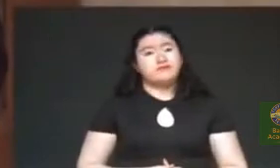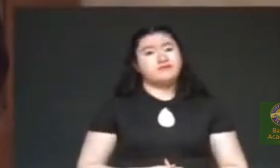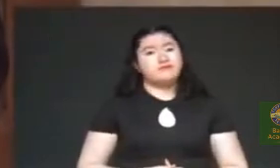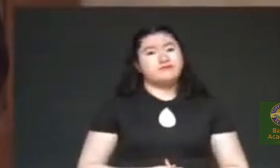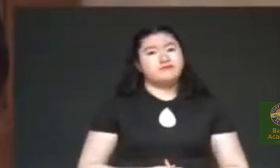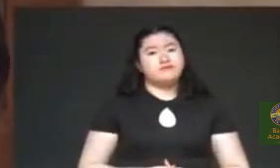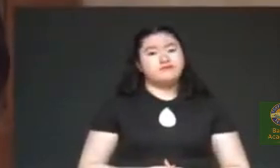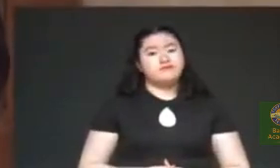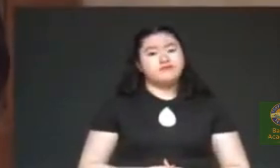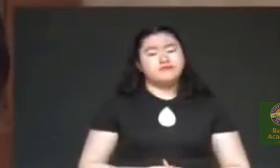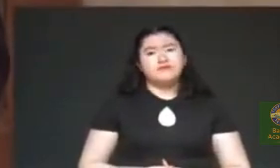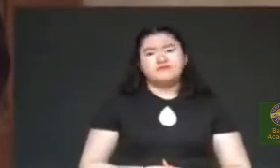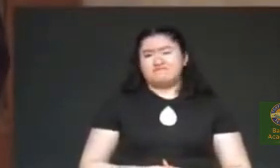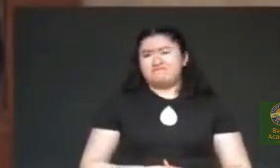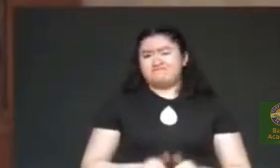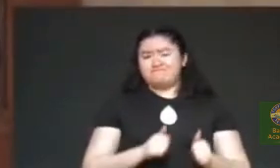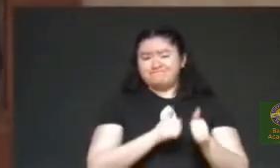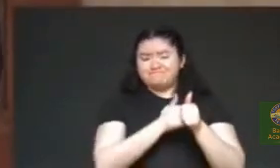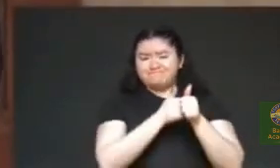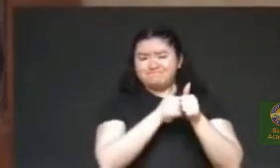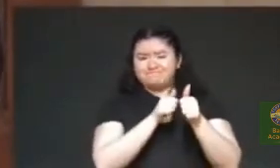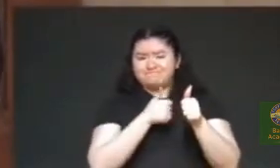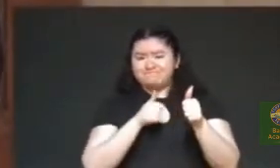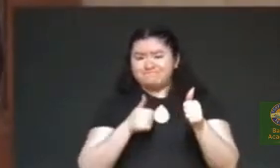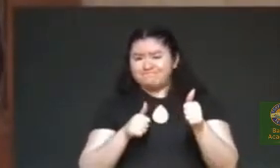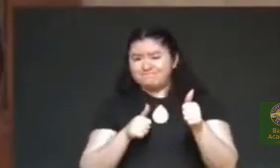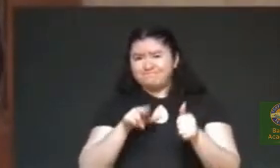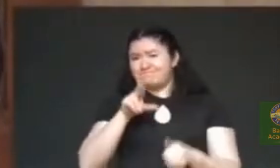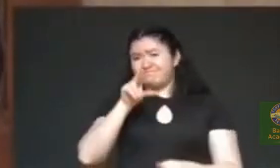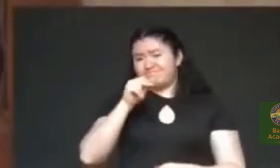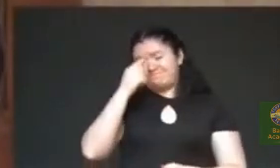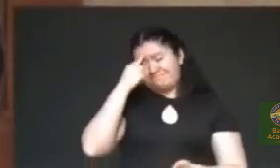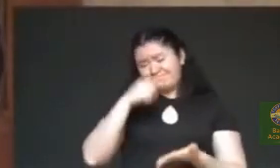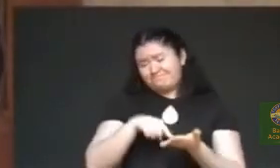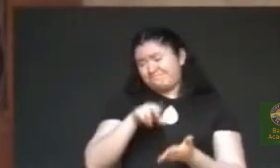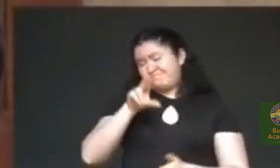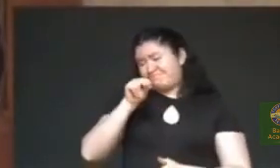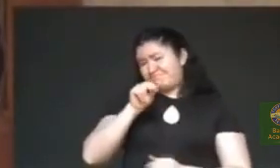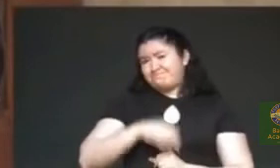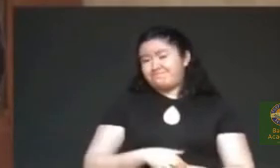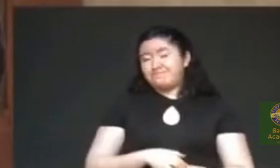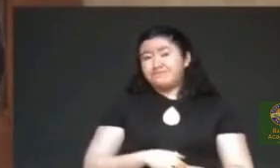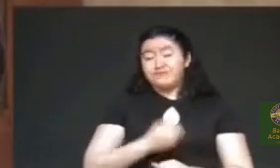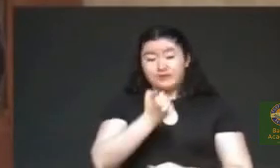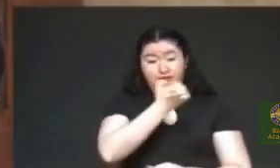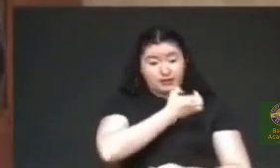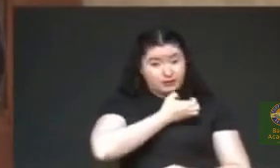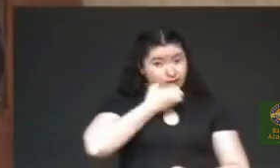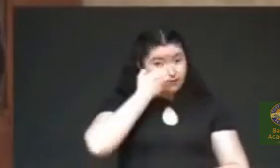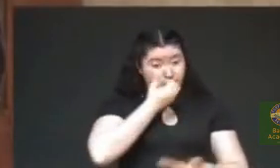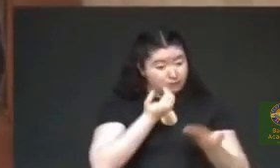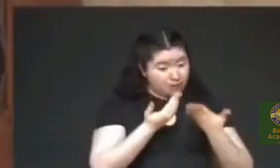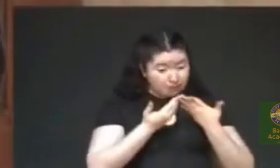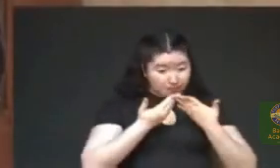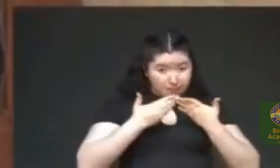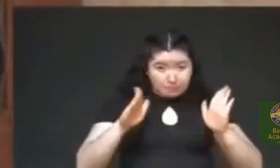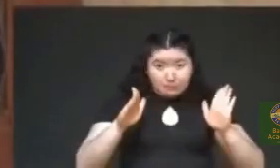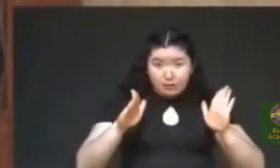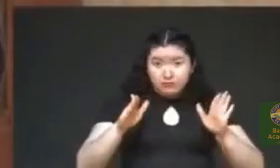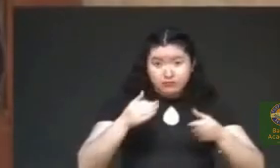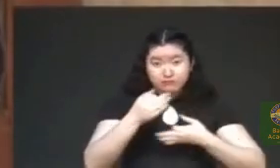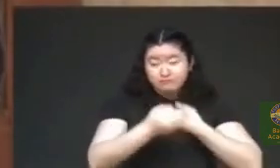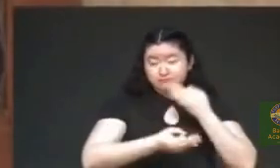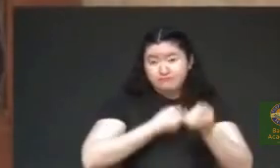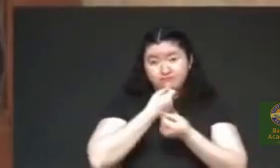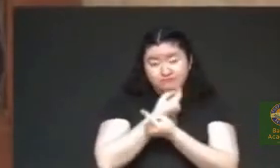No creo que haya un rezago. A ver, lo primero, pues la escuela está abierta pues para ofrecer el servicio a todas las niñas y